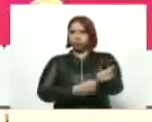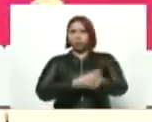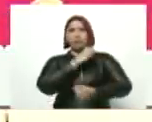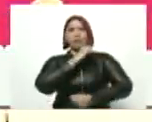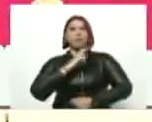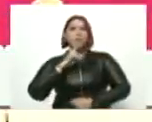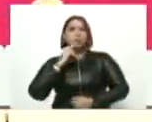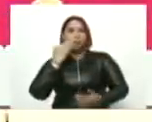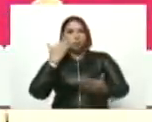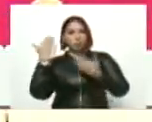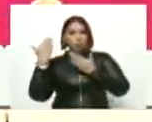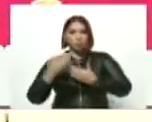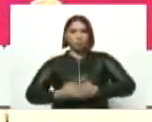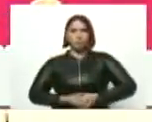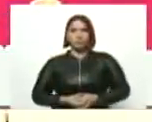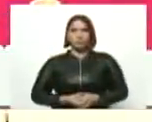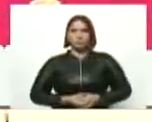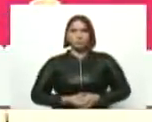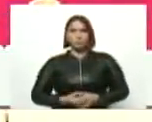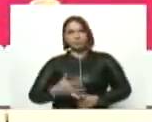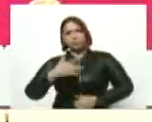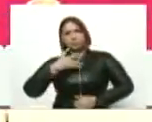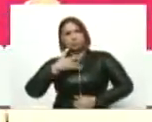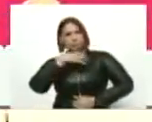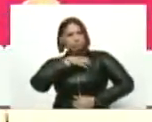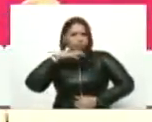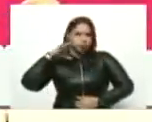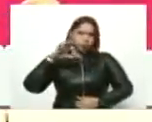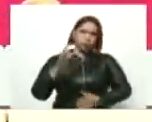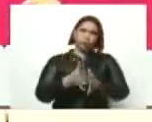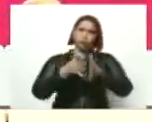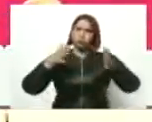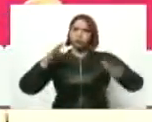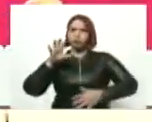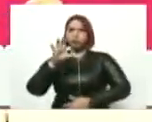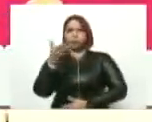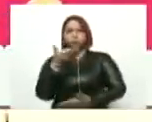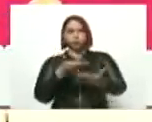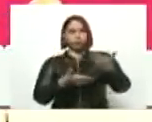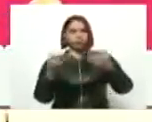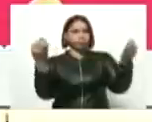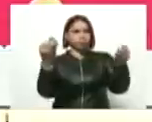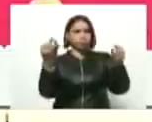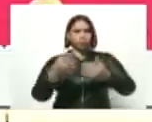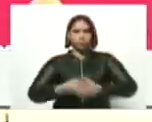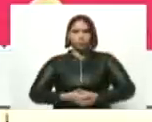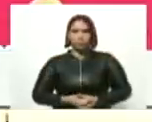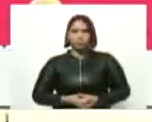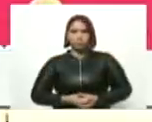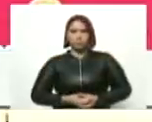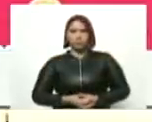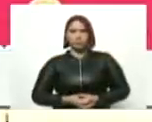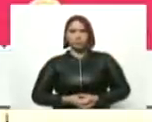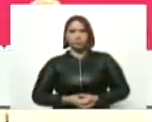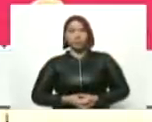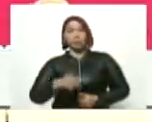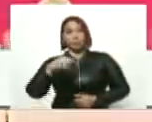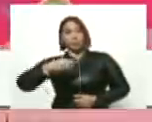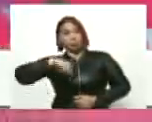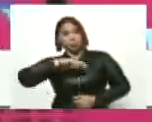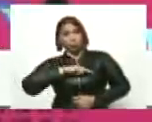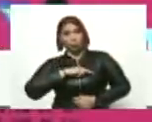Morales, patriota de la patria grande, solidario como siempre. A nuestra